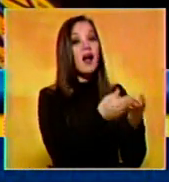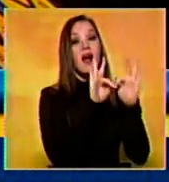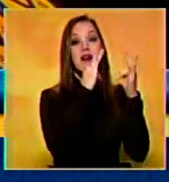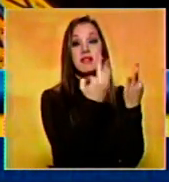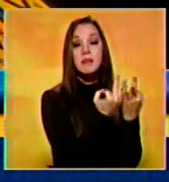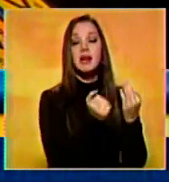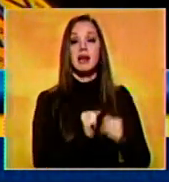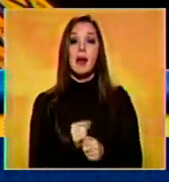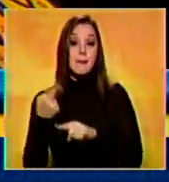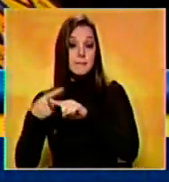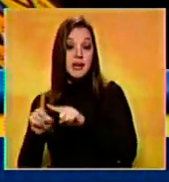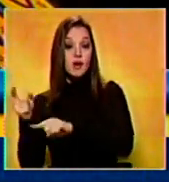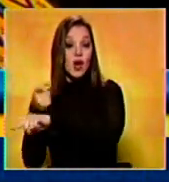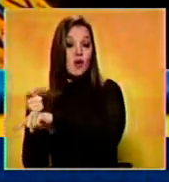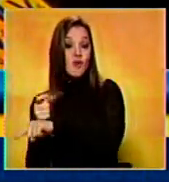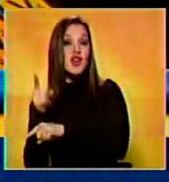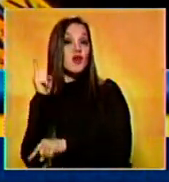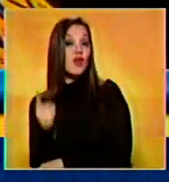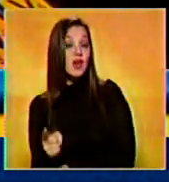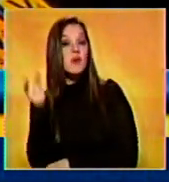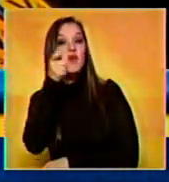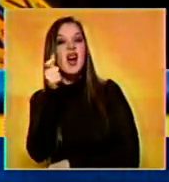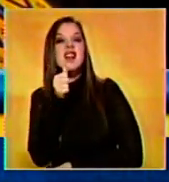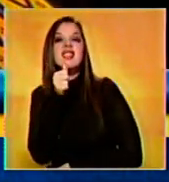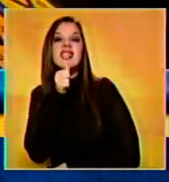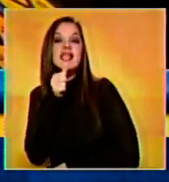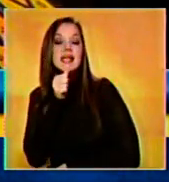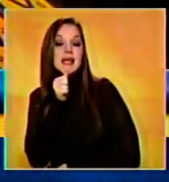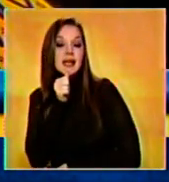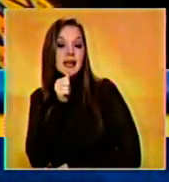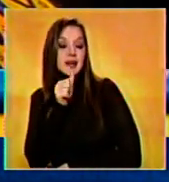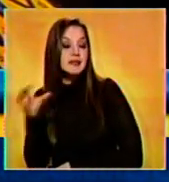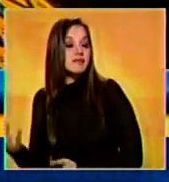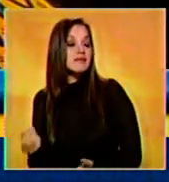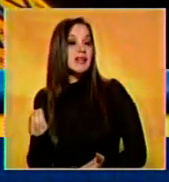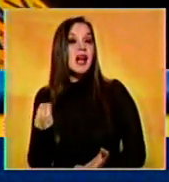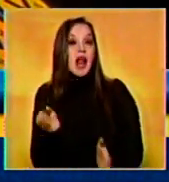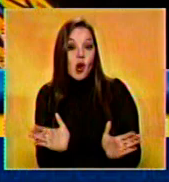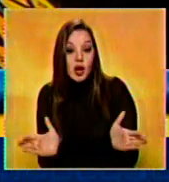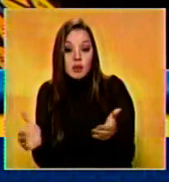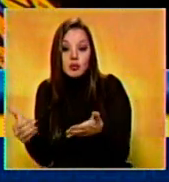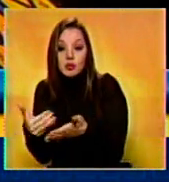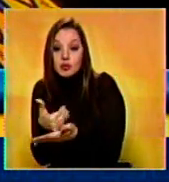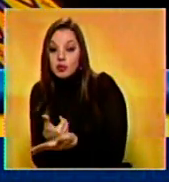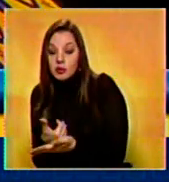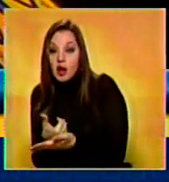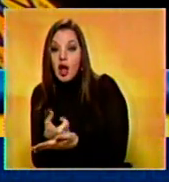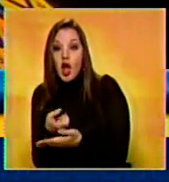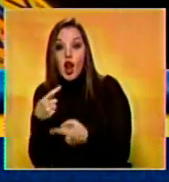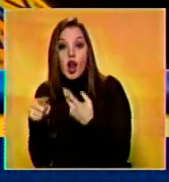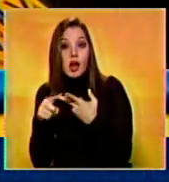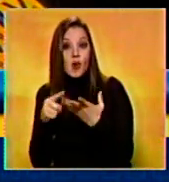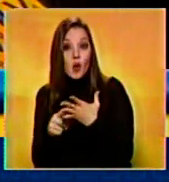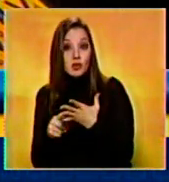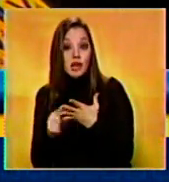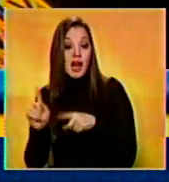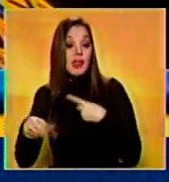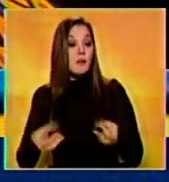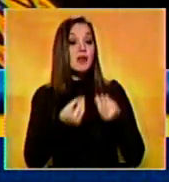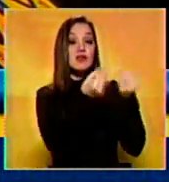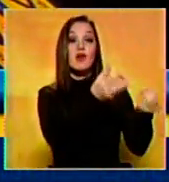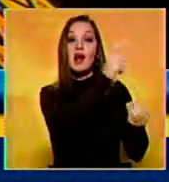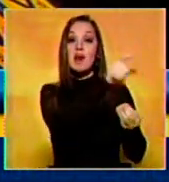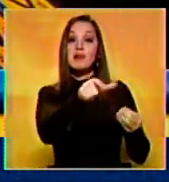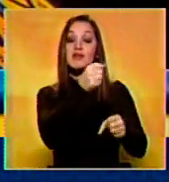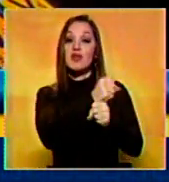lo que debe buscar es quiénes son los que acaparan todos estos productos, porque cuando vamos a ver